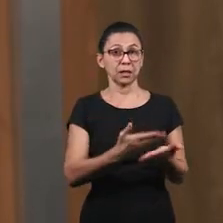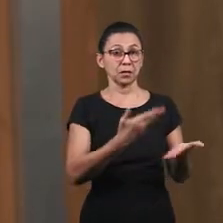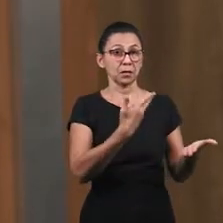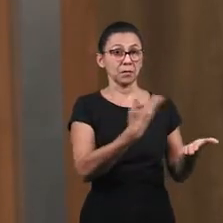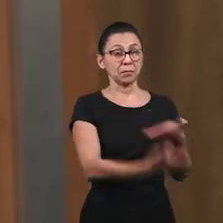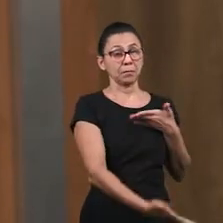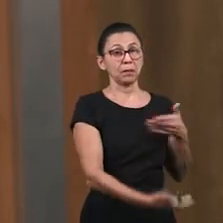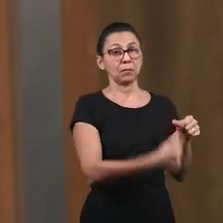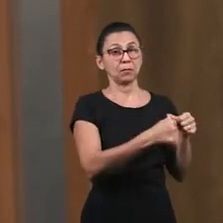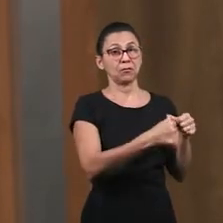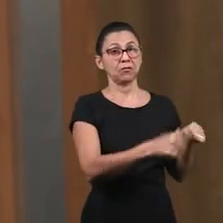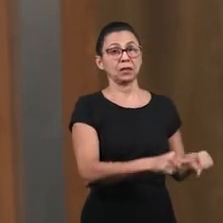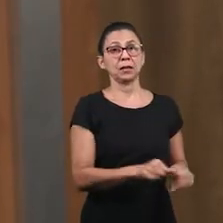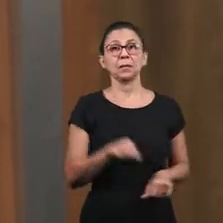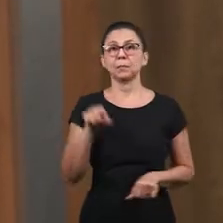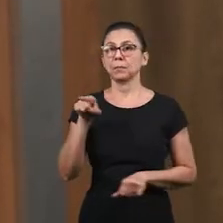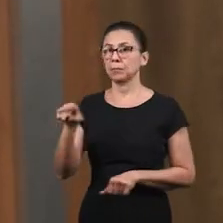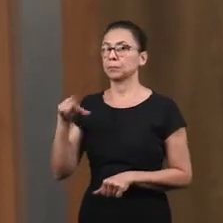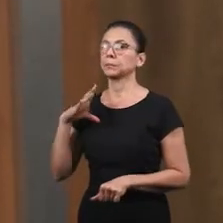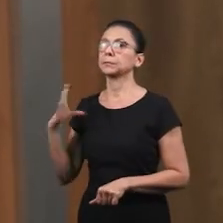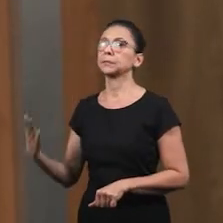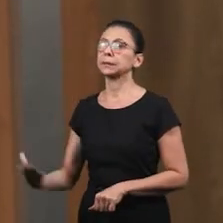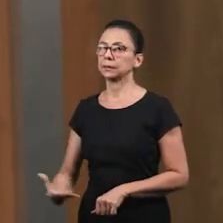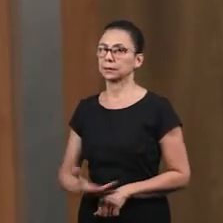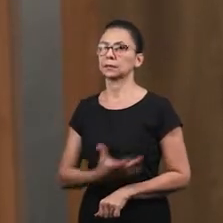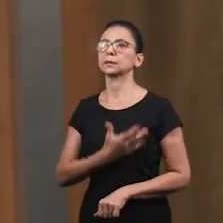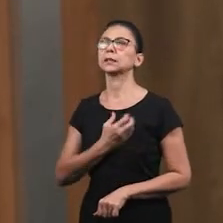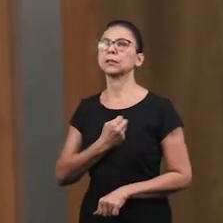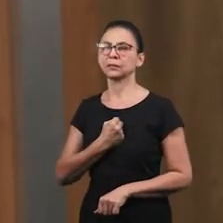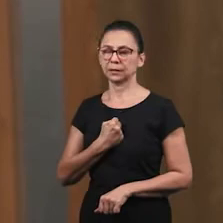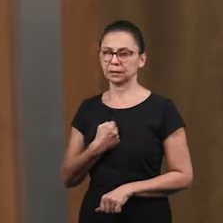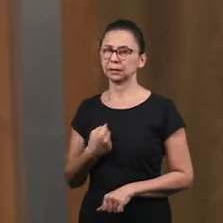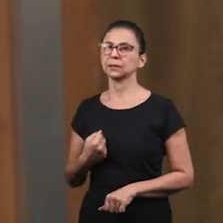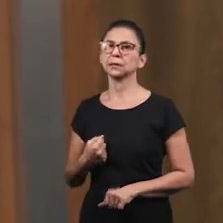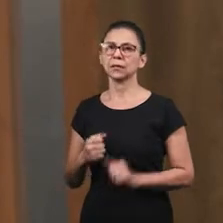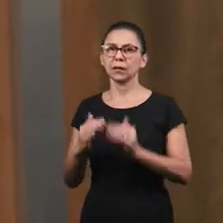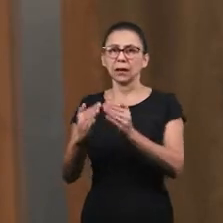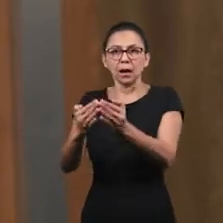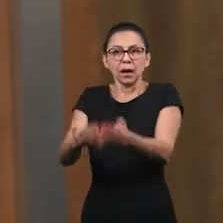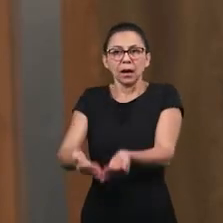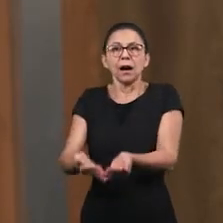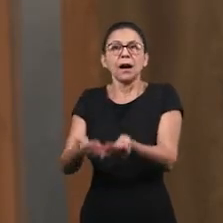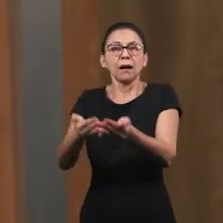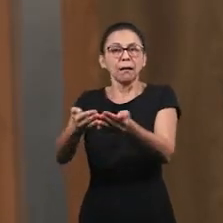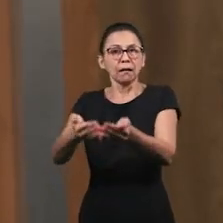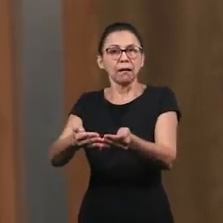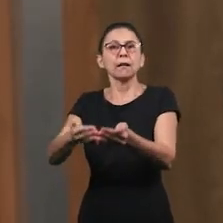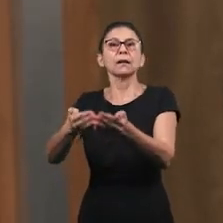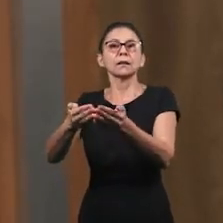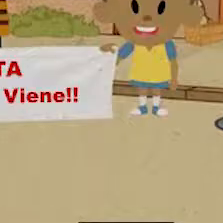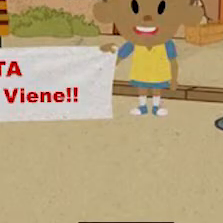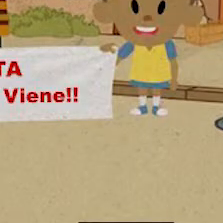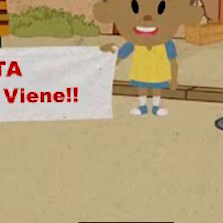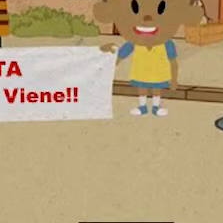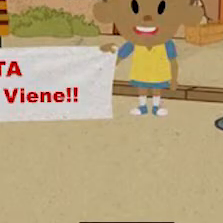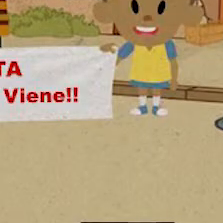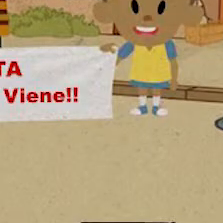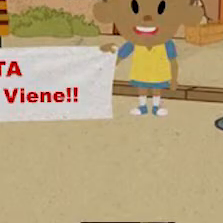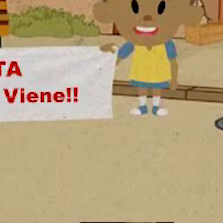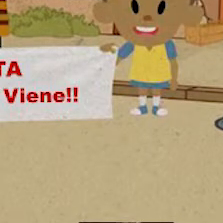familia y los animales hubo salvación. Ellos vivieron. El arca fue salvación para